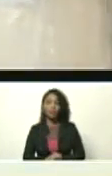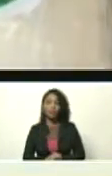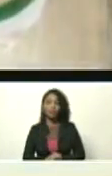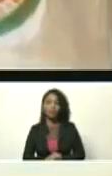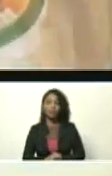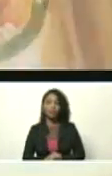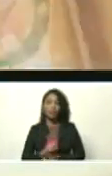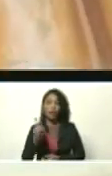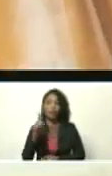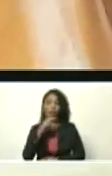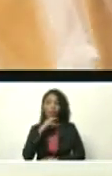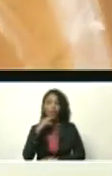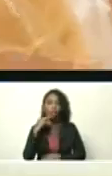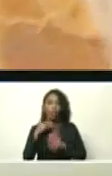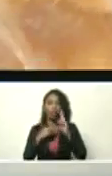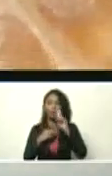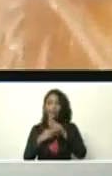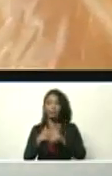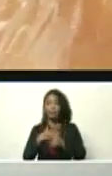Es una exquisitez, Silita.